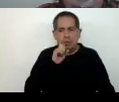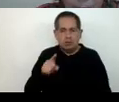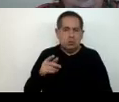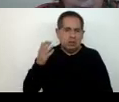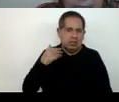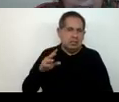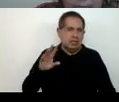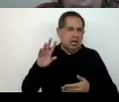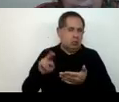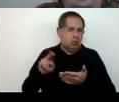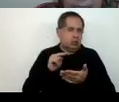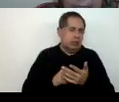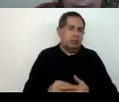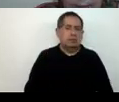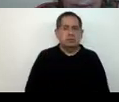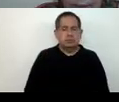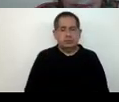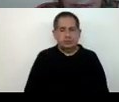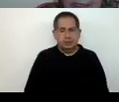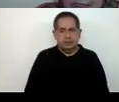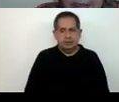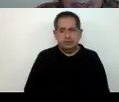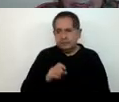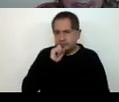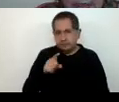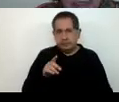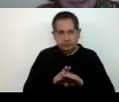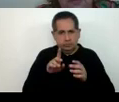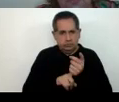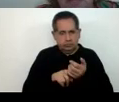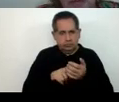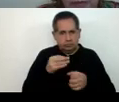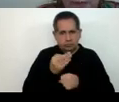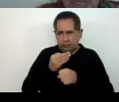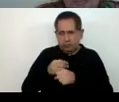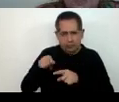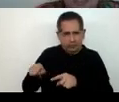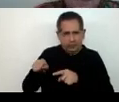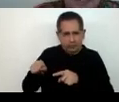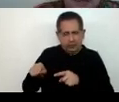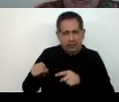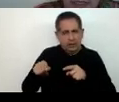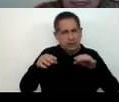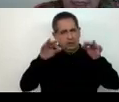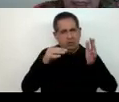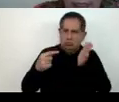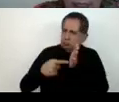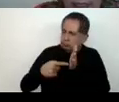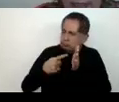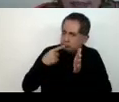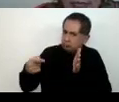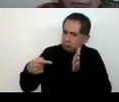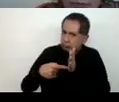autorizado. Y también existe en este documento, hay que decirle al paciente